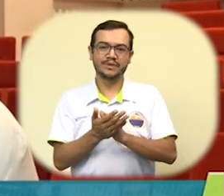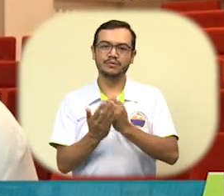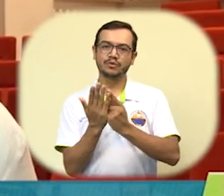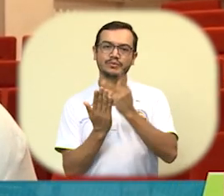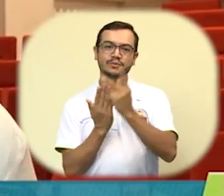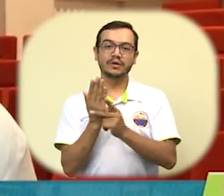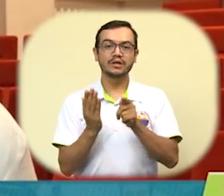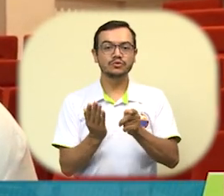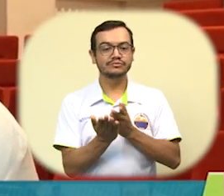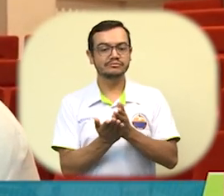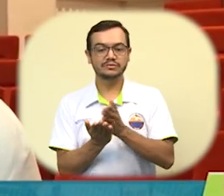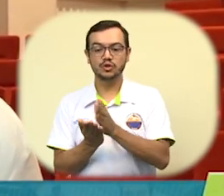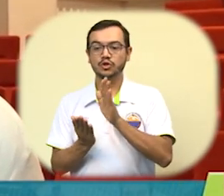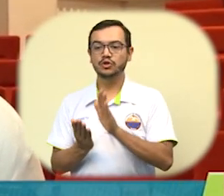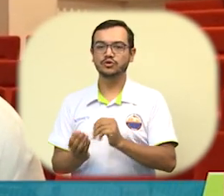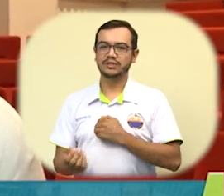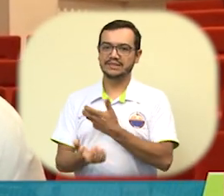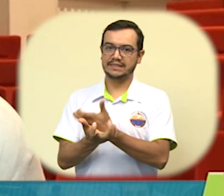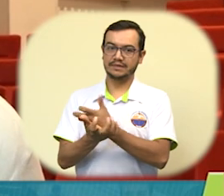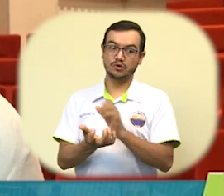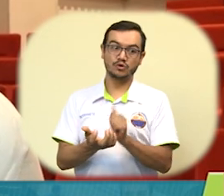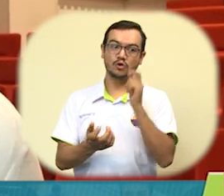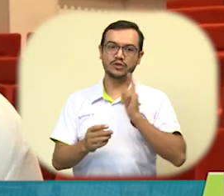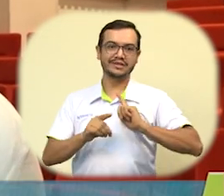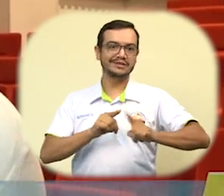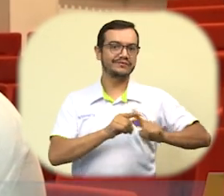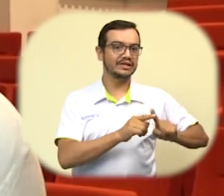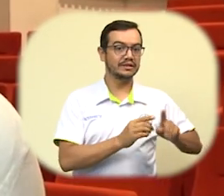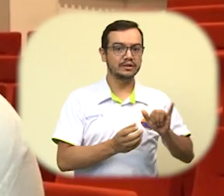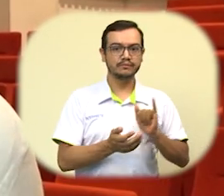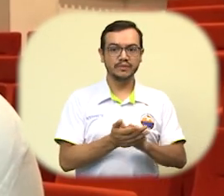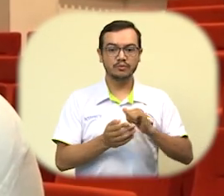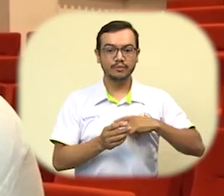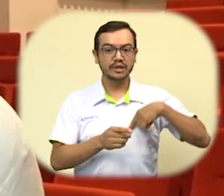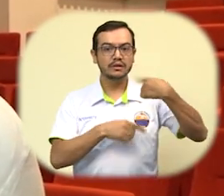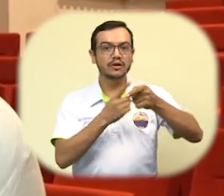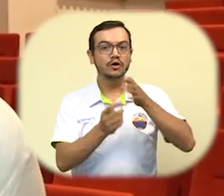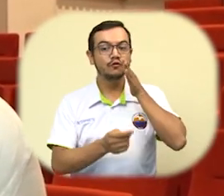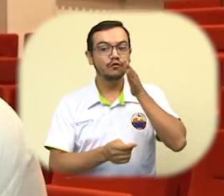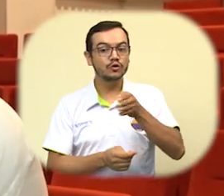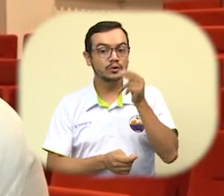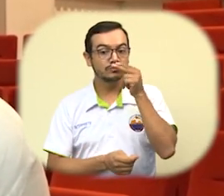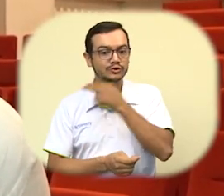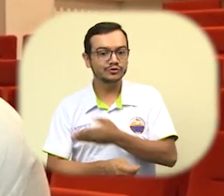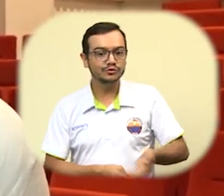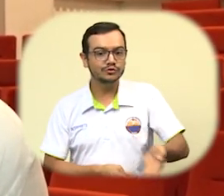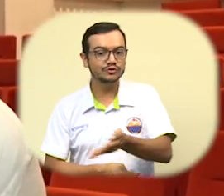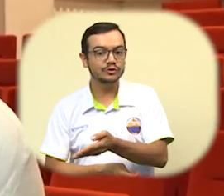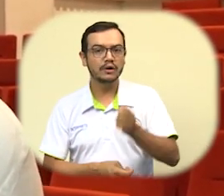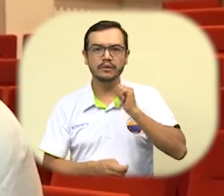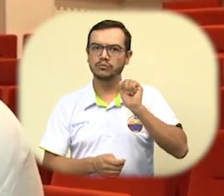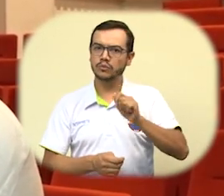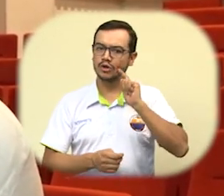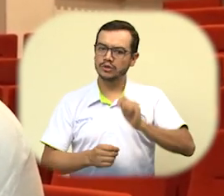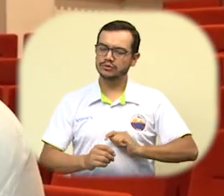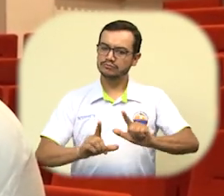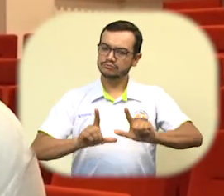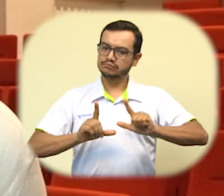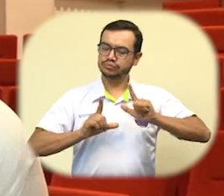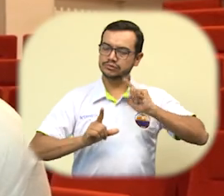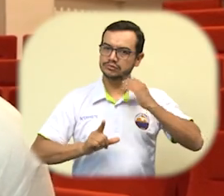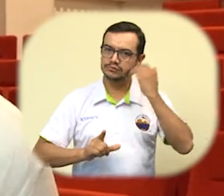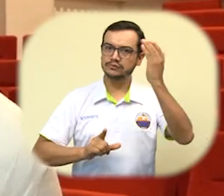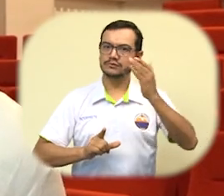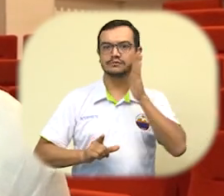naturales con las otras licenciaturas va a permitir que la nueva generación se forme para generar un liderazgo más social,